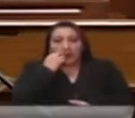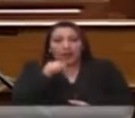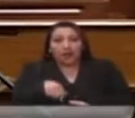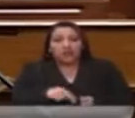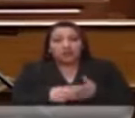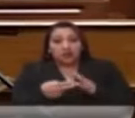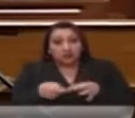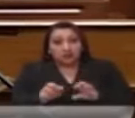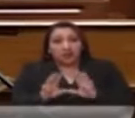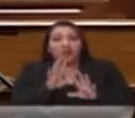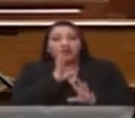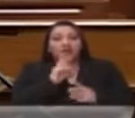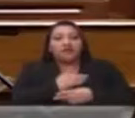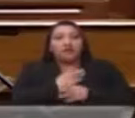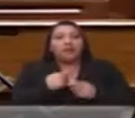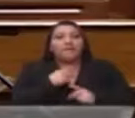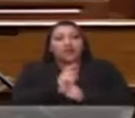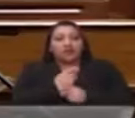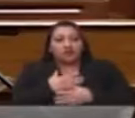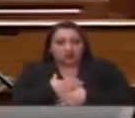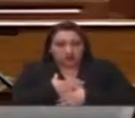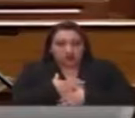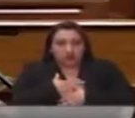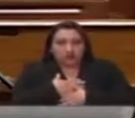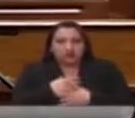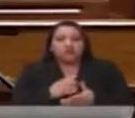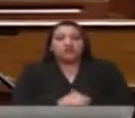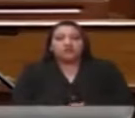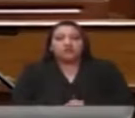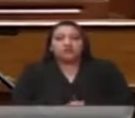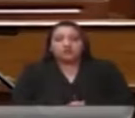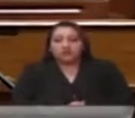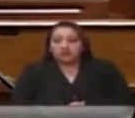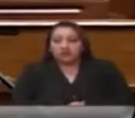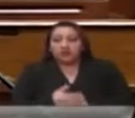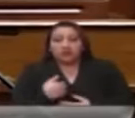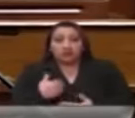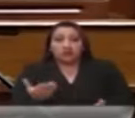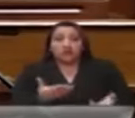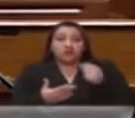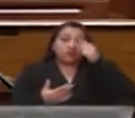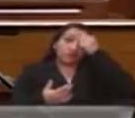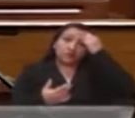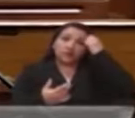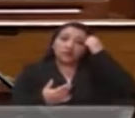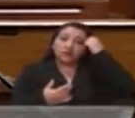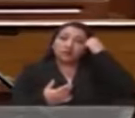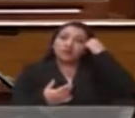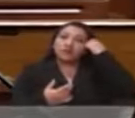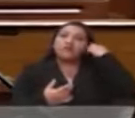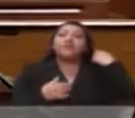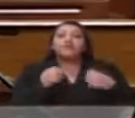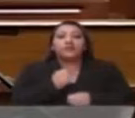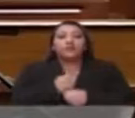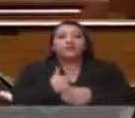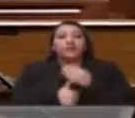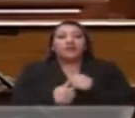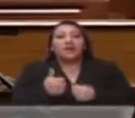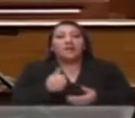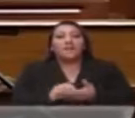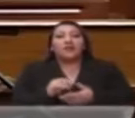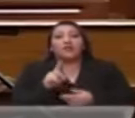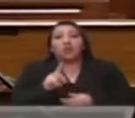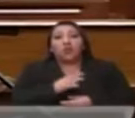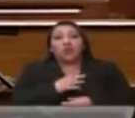Aquí permítanme hablar a título personal. Yo he servido como funcionario y técnico a más